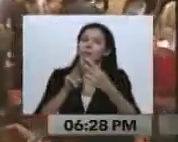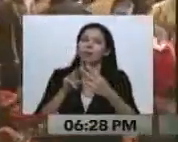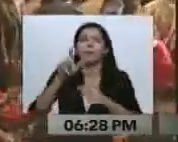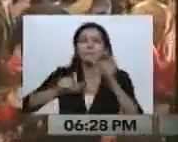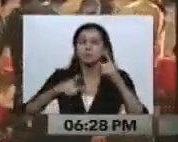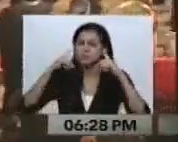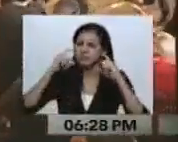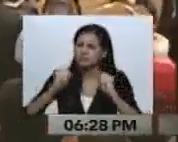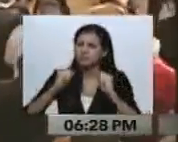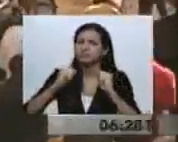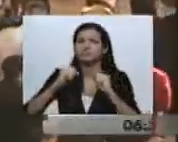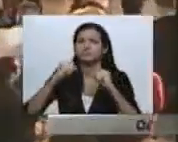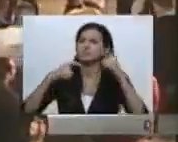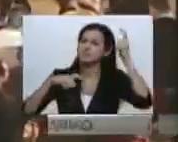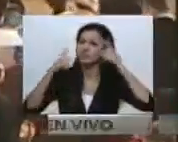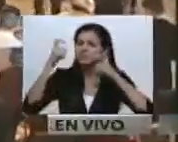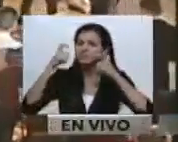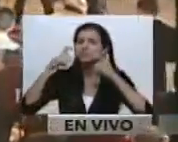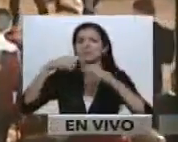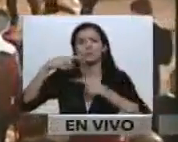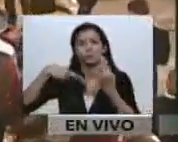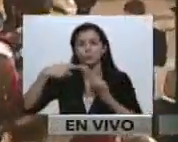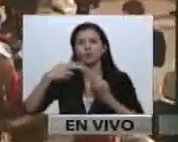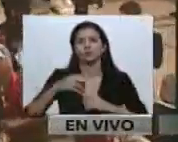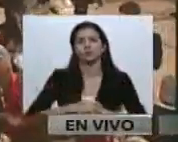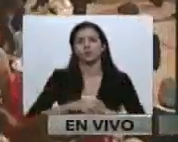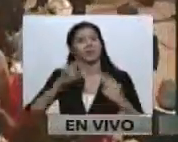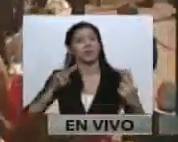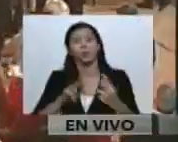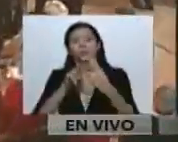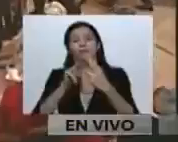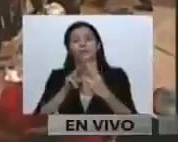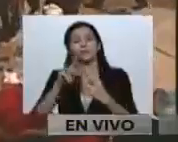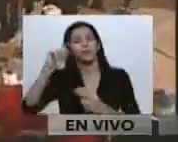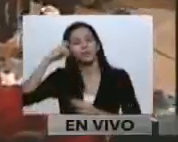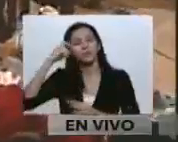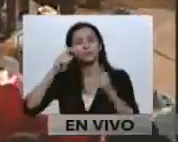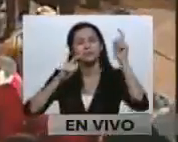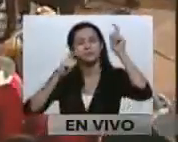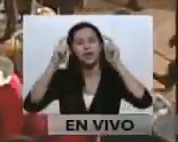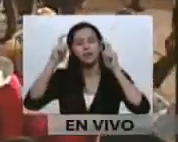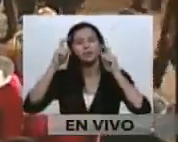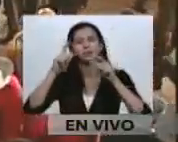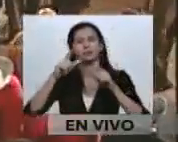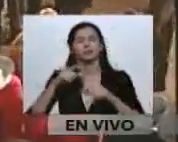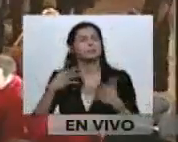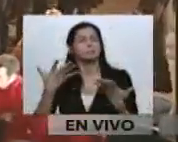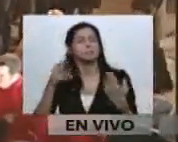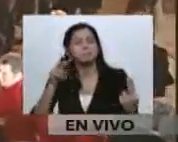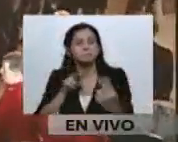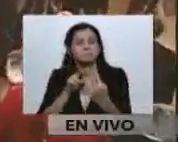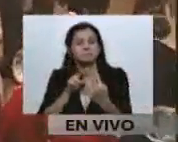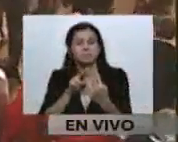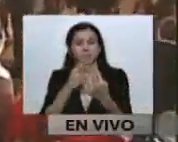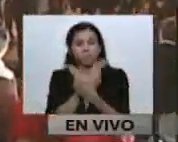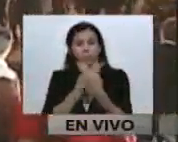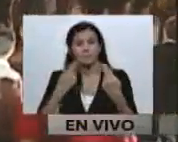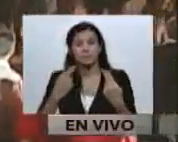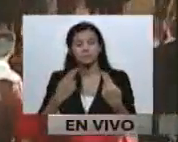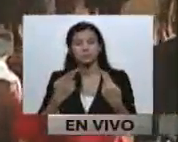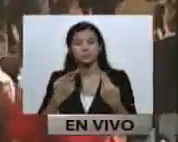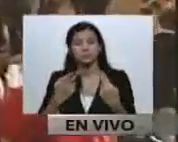un encuentro entre chavistas, un encuentro con el recuerdo de Hugo Chávez, un encuentro para el compromiso, un encuentro